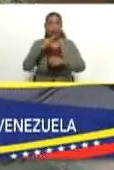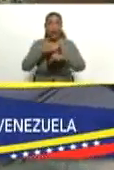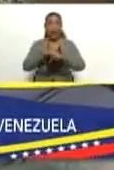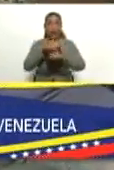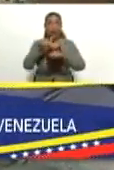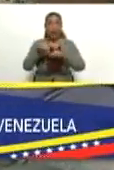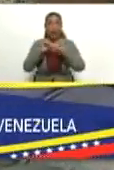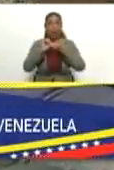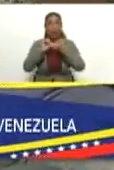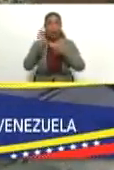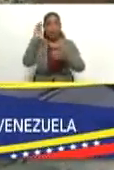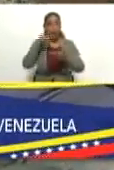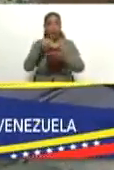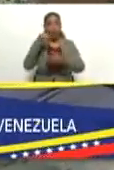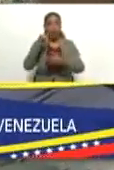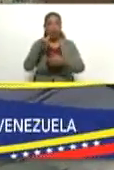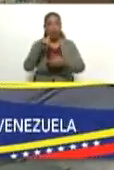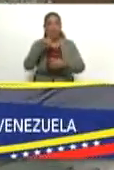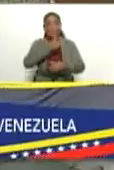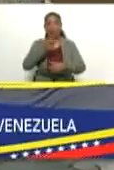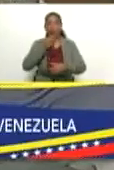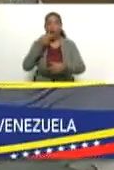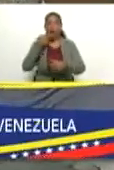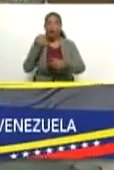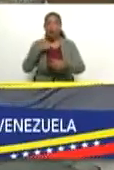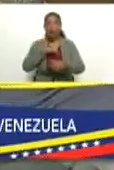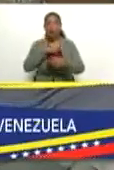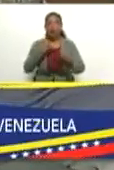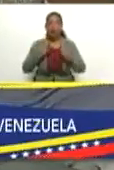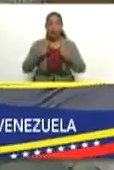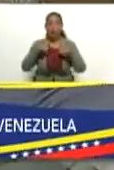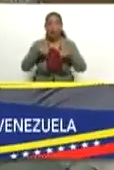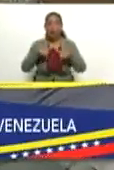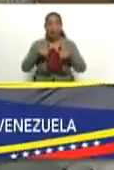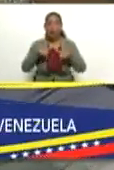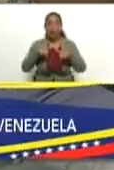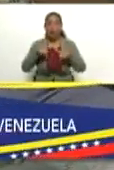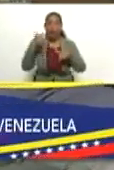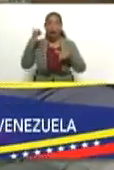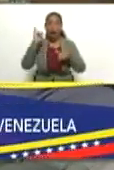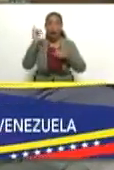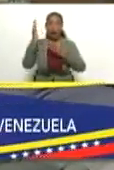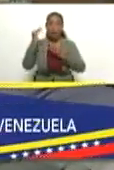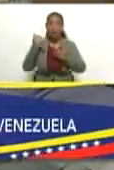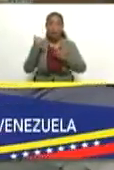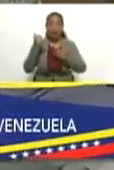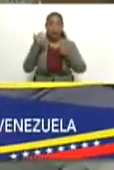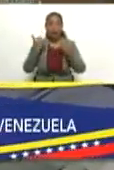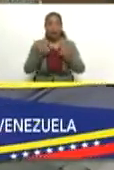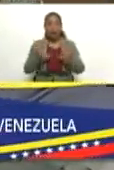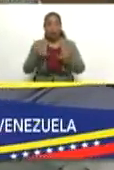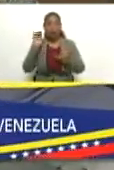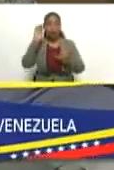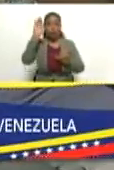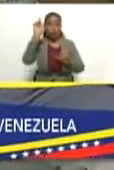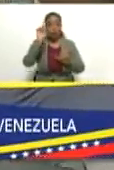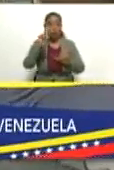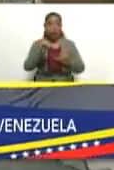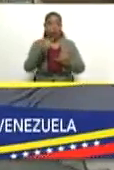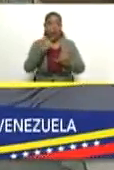Miranda. Personas jóvenes como nosotros, esperanzadas, tienen presente y tienen futuro. Y le decimos a